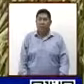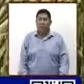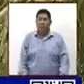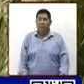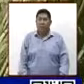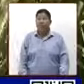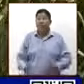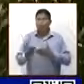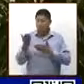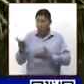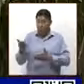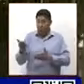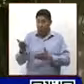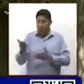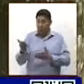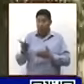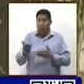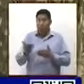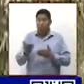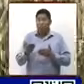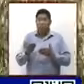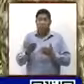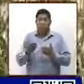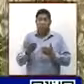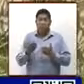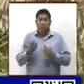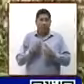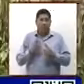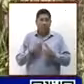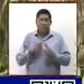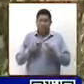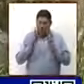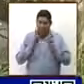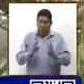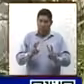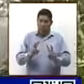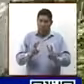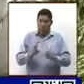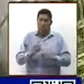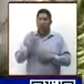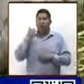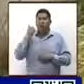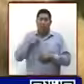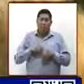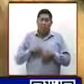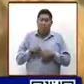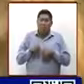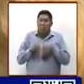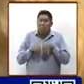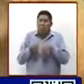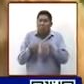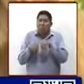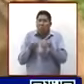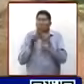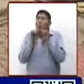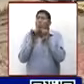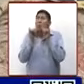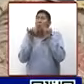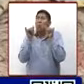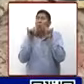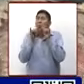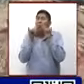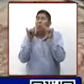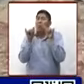Esta cebuencas le cortaba a la mamá, le había sabido cortar. Primero nos hemos dado cuenta cuando el perrito allá se ha entrado un chapicito.